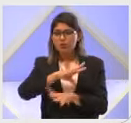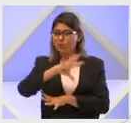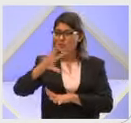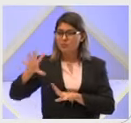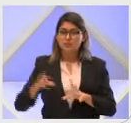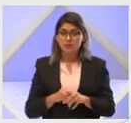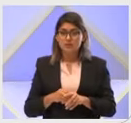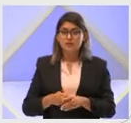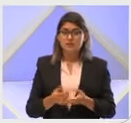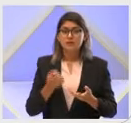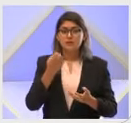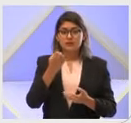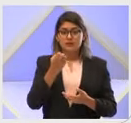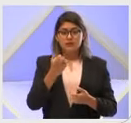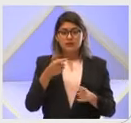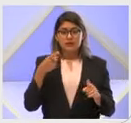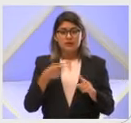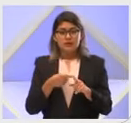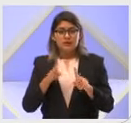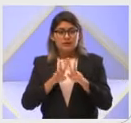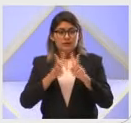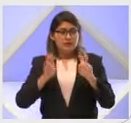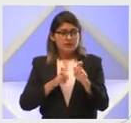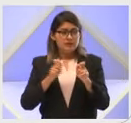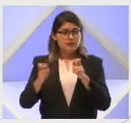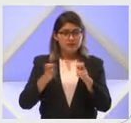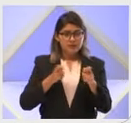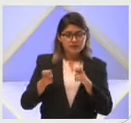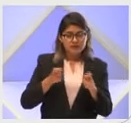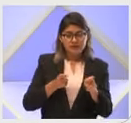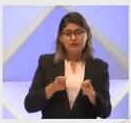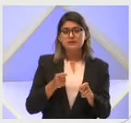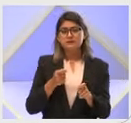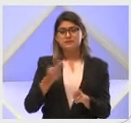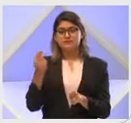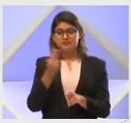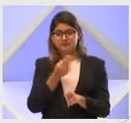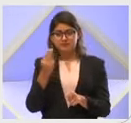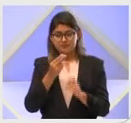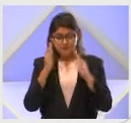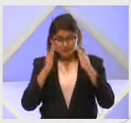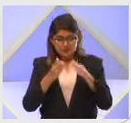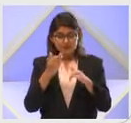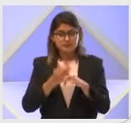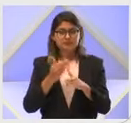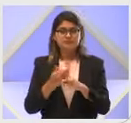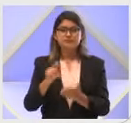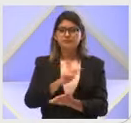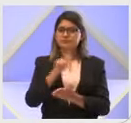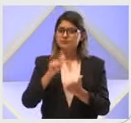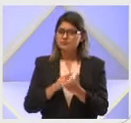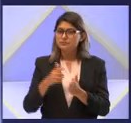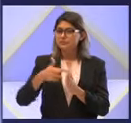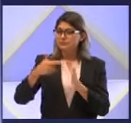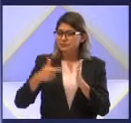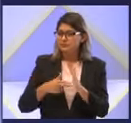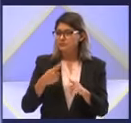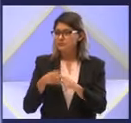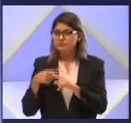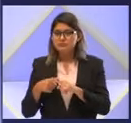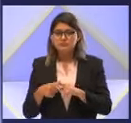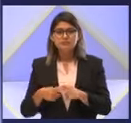ámbito de la regulación y que la normativa que tenemos actualmente está todavía muy